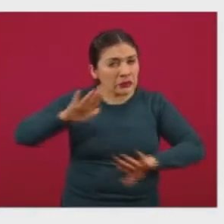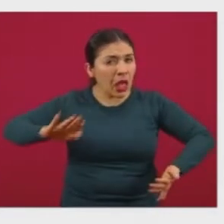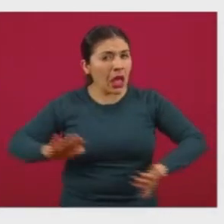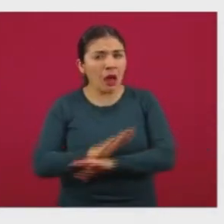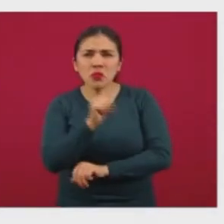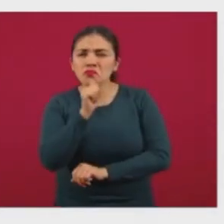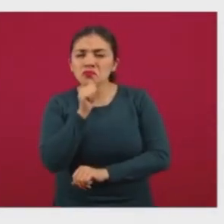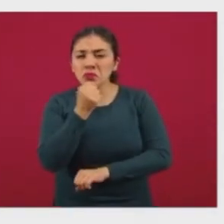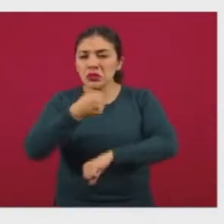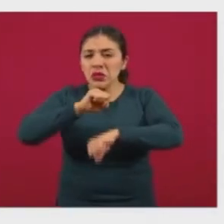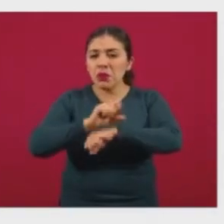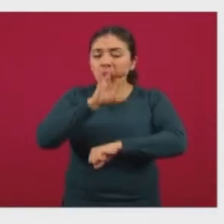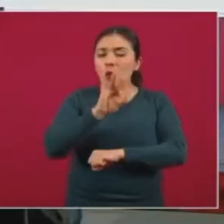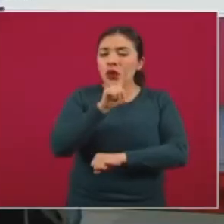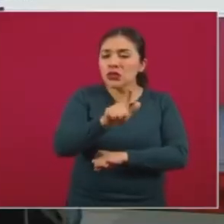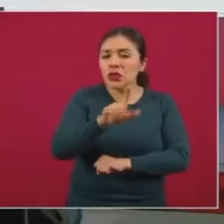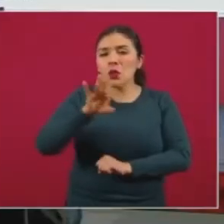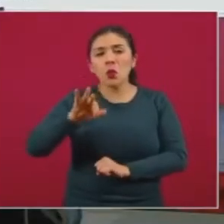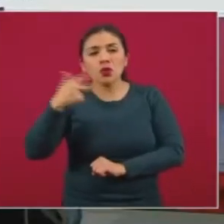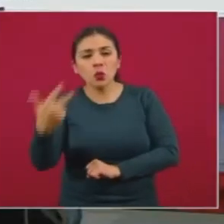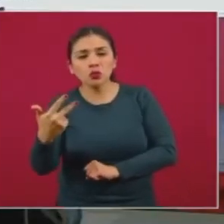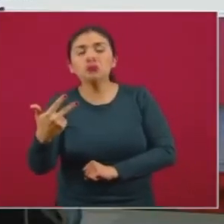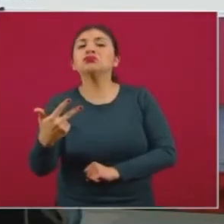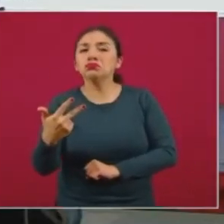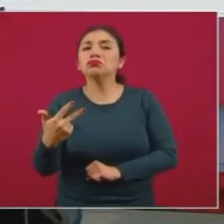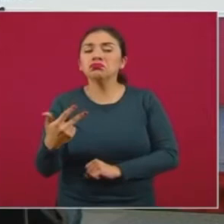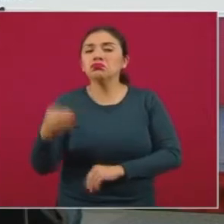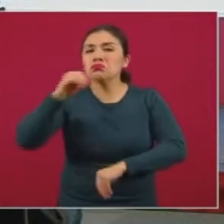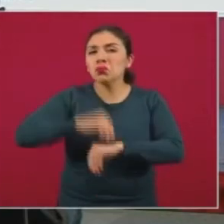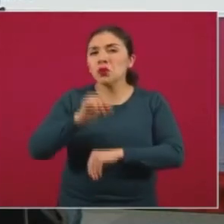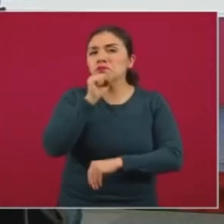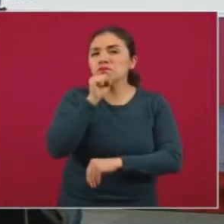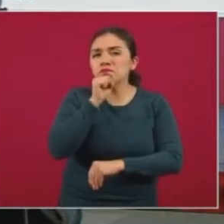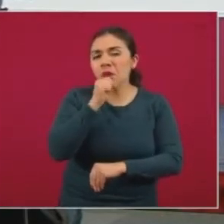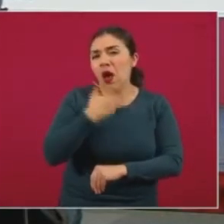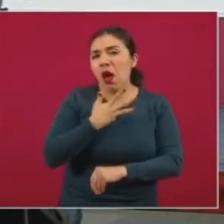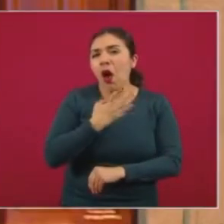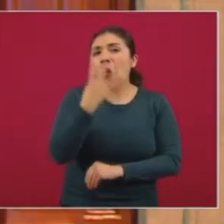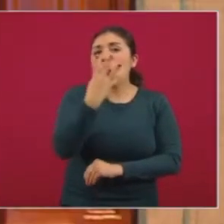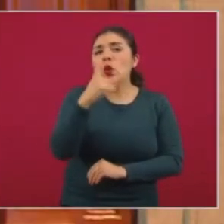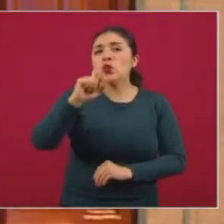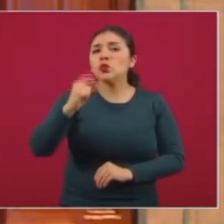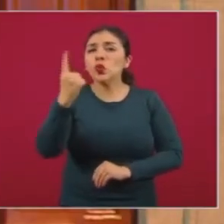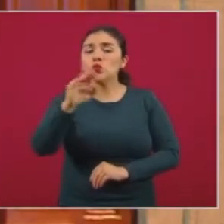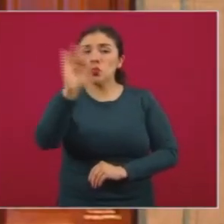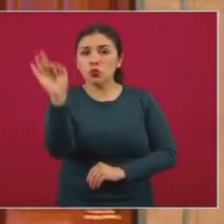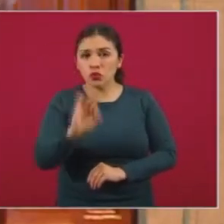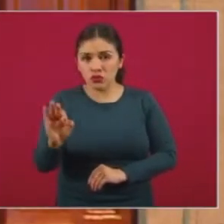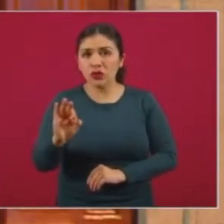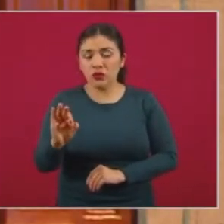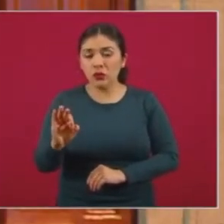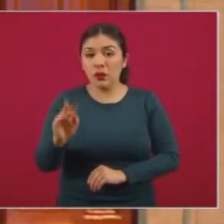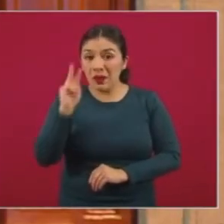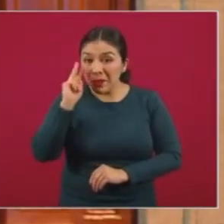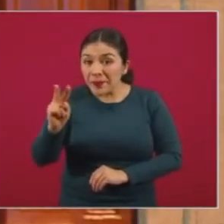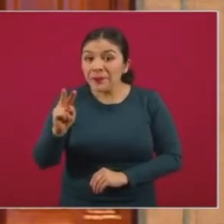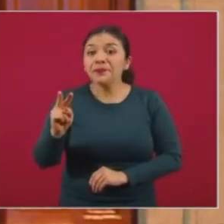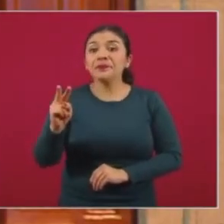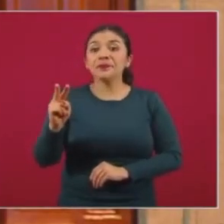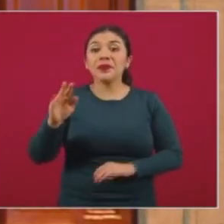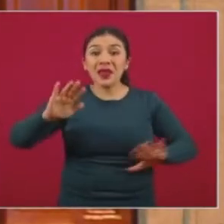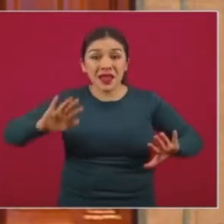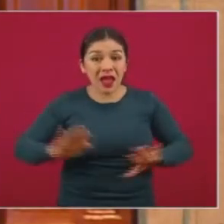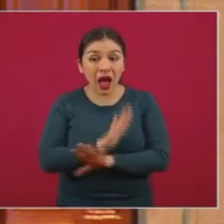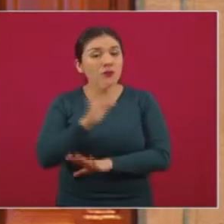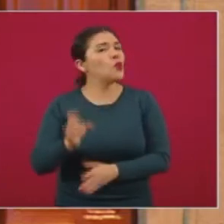la semana 47 y 48, se sitúa el indicador en 4.1% y el cambio